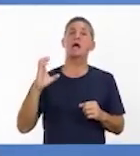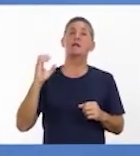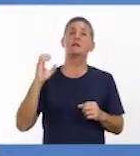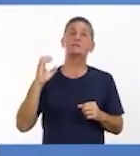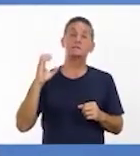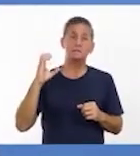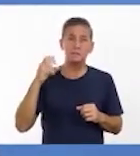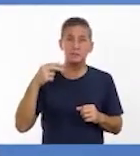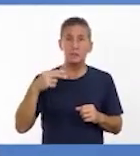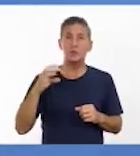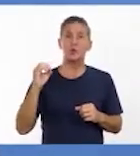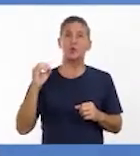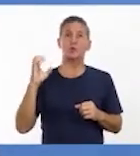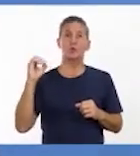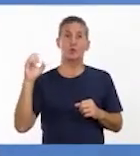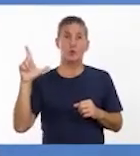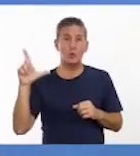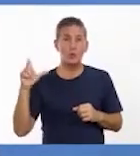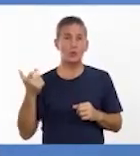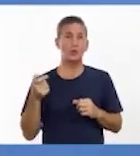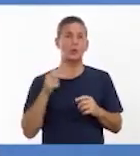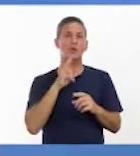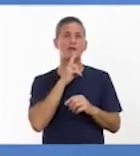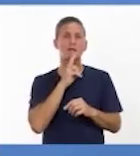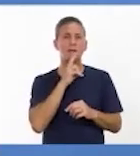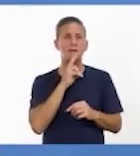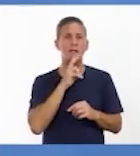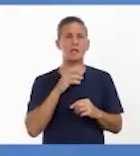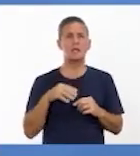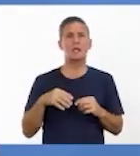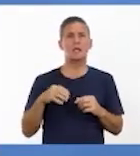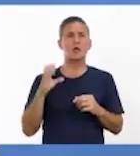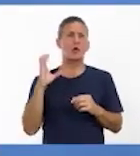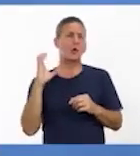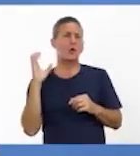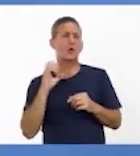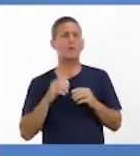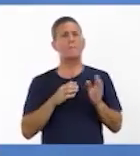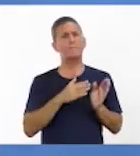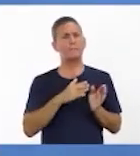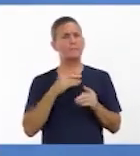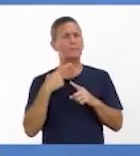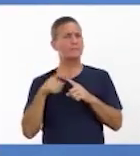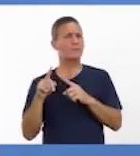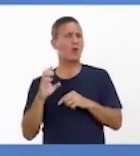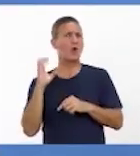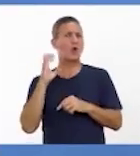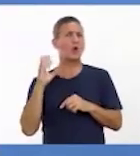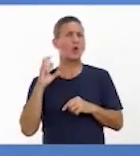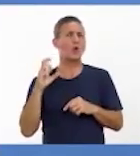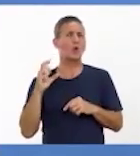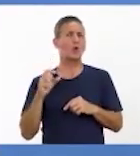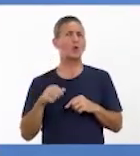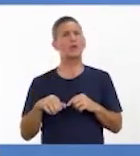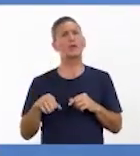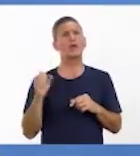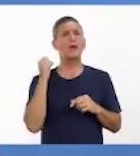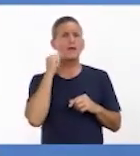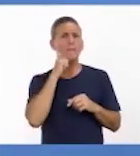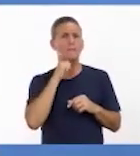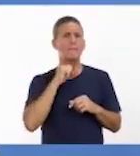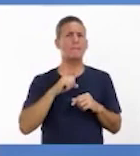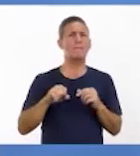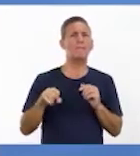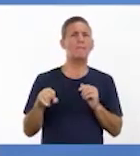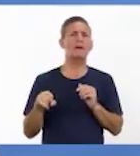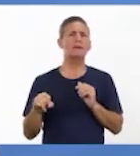el cloruro de sodio, que es la sal común en agua. Los coloides son más difíciles de identificar, por tanto,